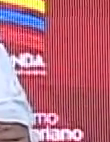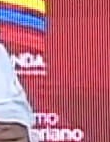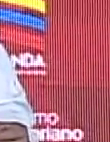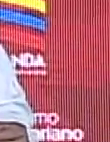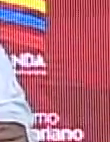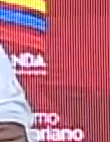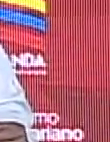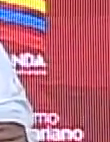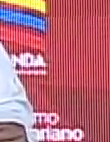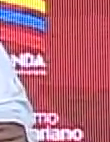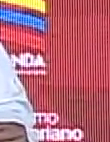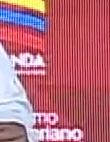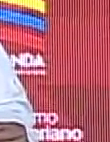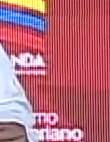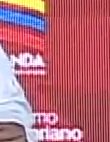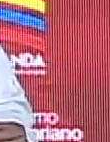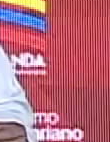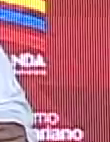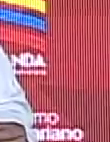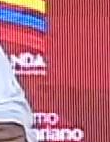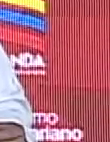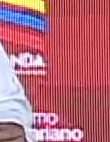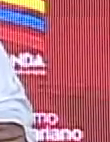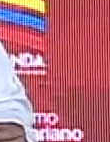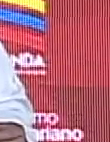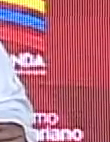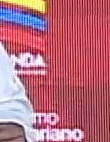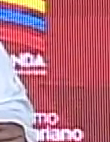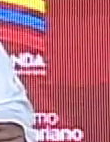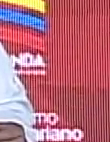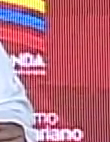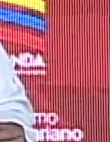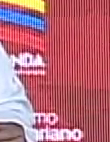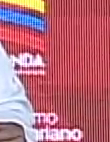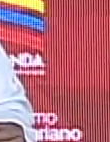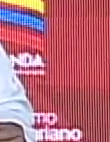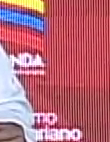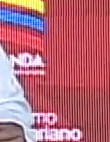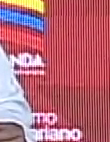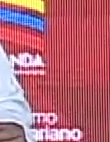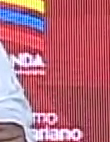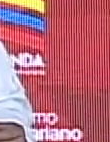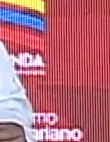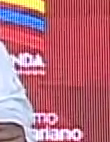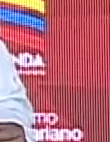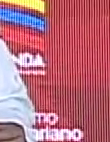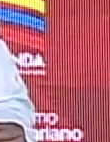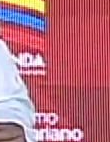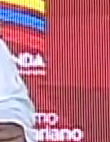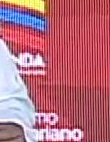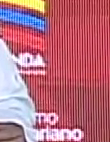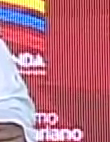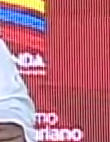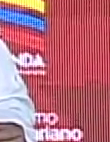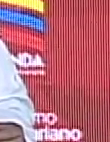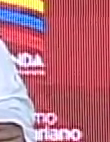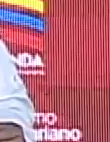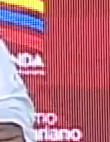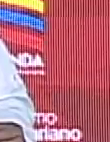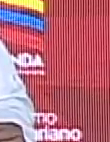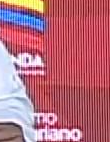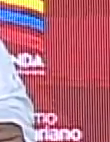en las calles, defender la paz, la integridad, la independencia del país. Hoy se hizo